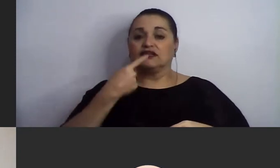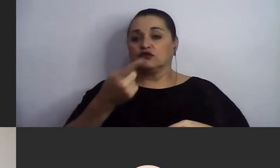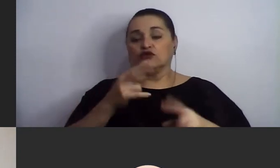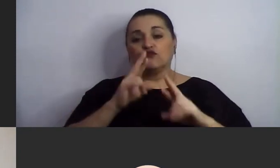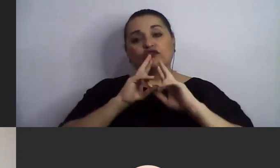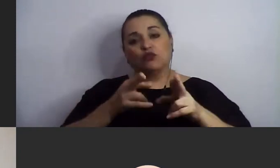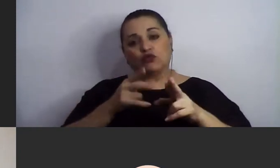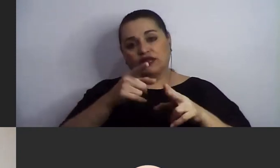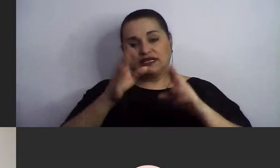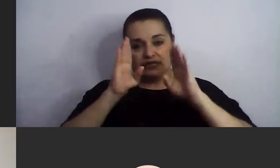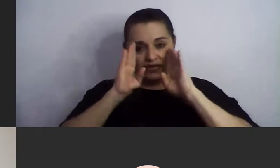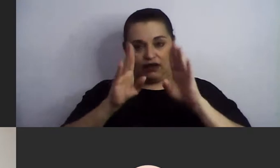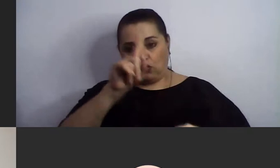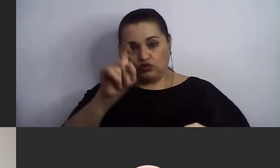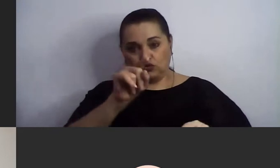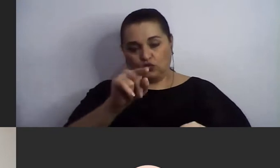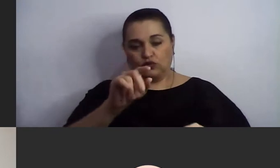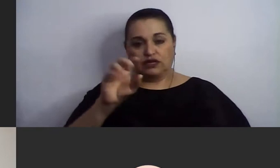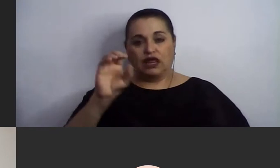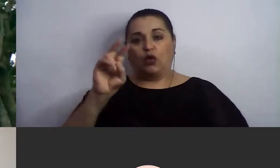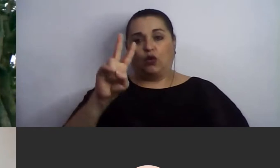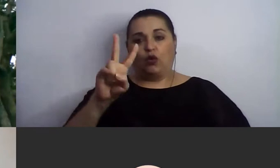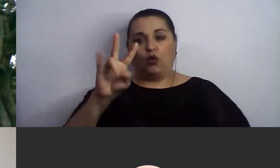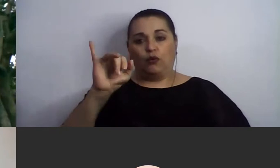pudieran atender esta consulta de don Ovidio